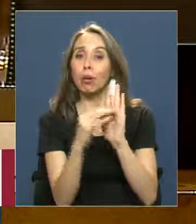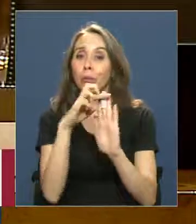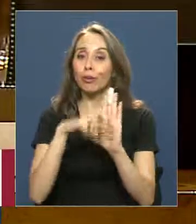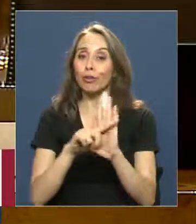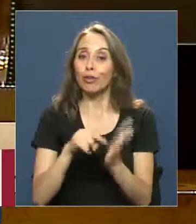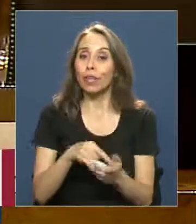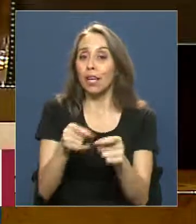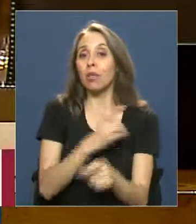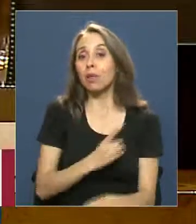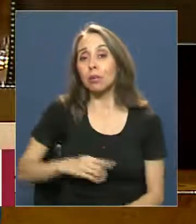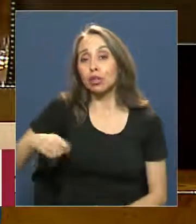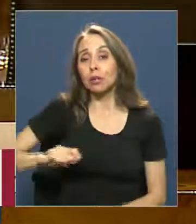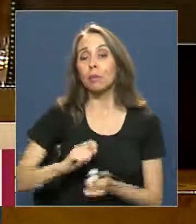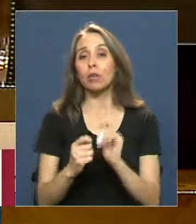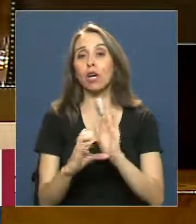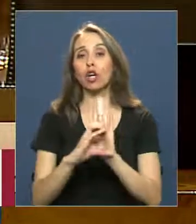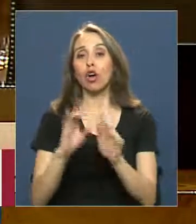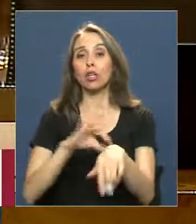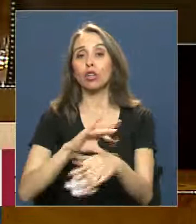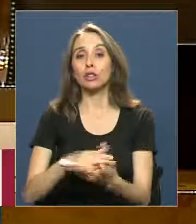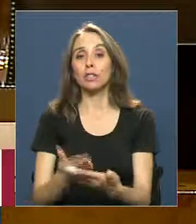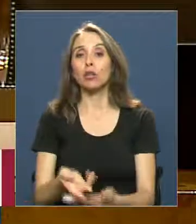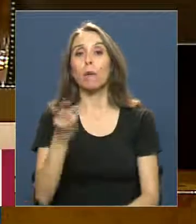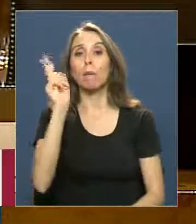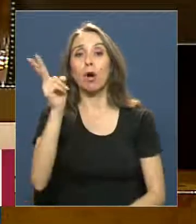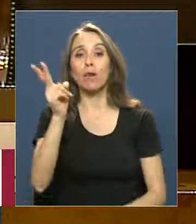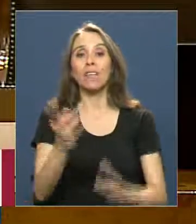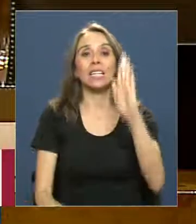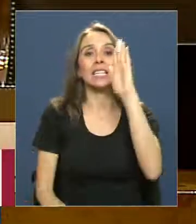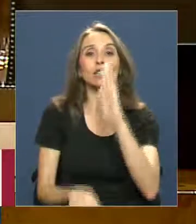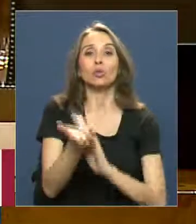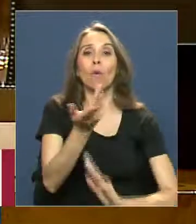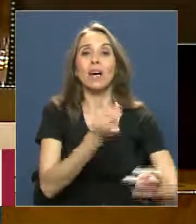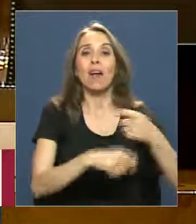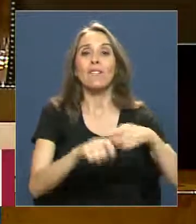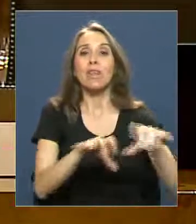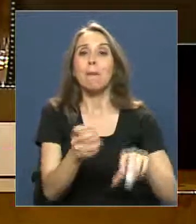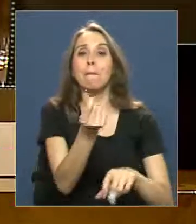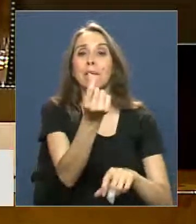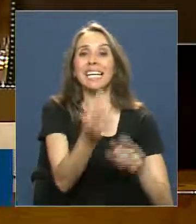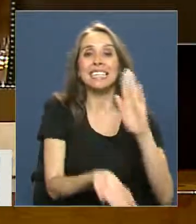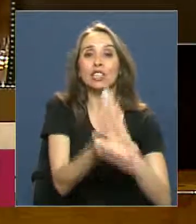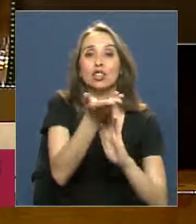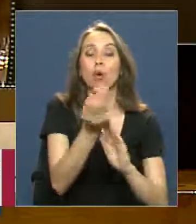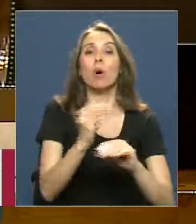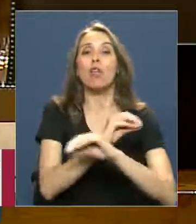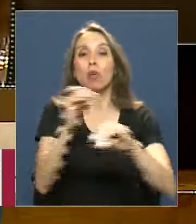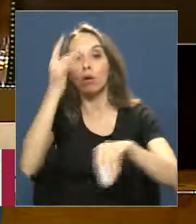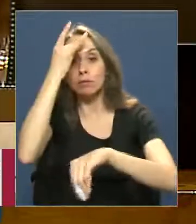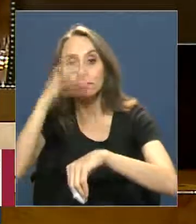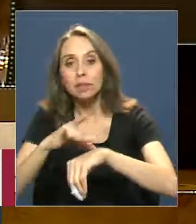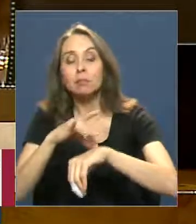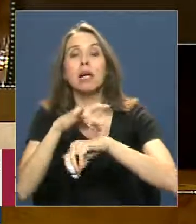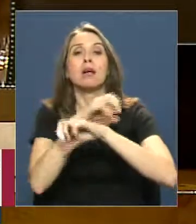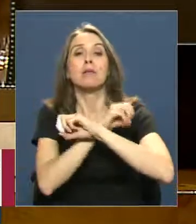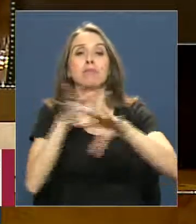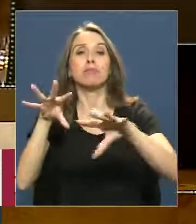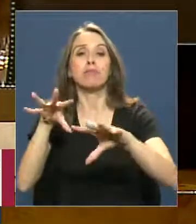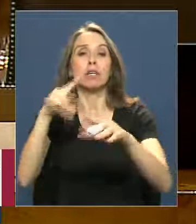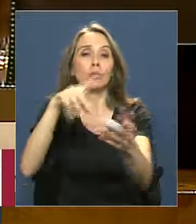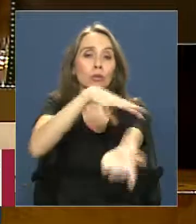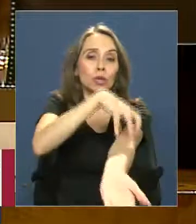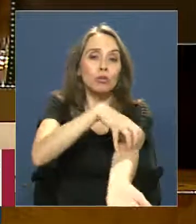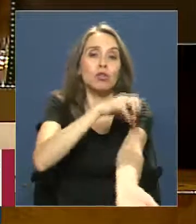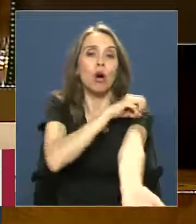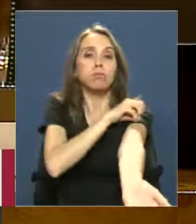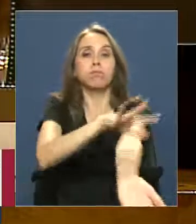en moción que modifica el Código Sanitario para prohibir el aumento de precios de los productos que indica en caso de alerta sanitaria, epidemia o pandemia, que